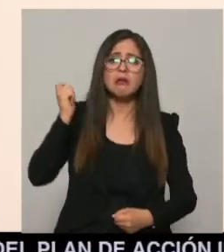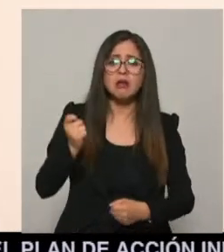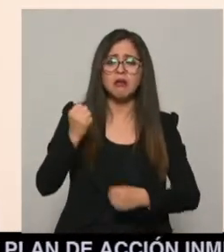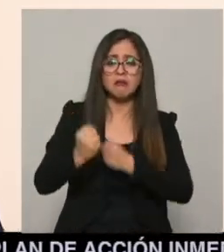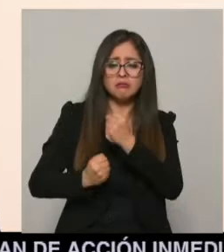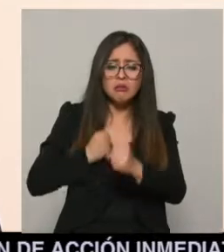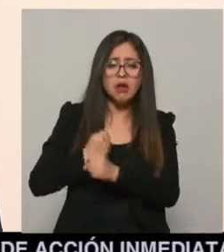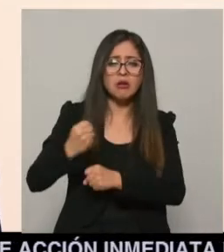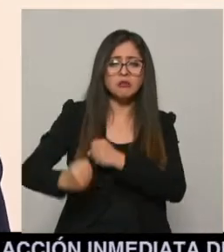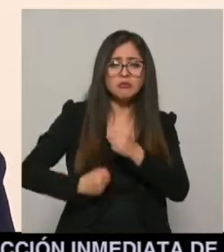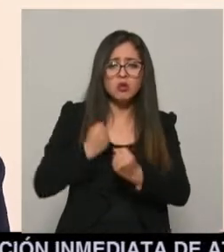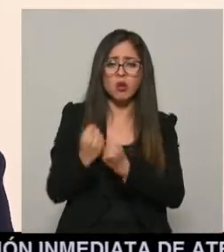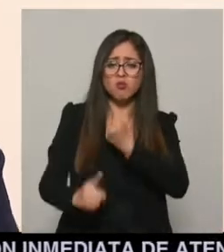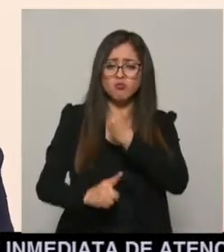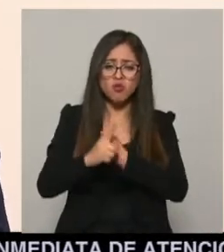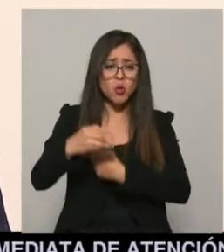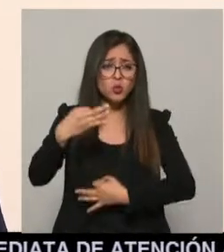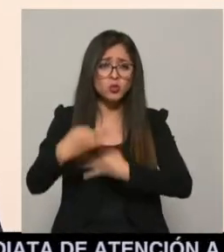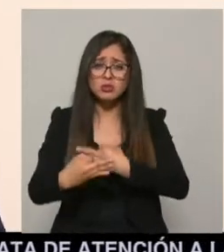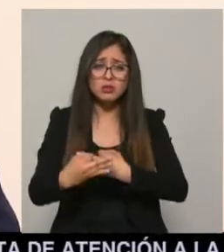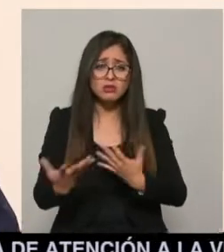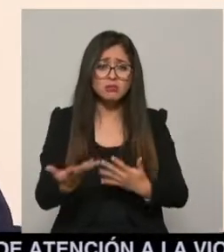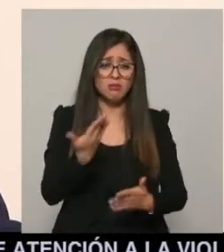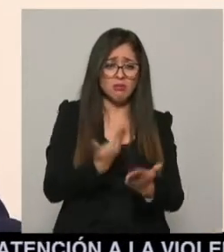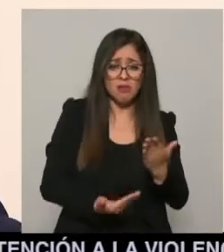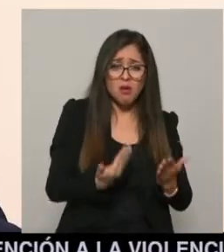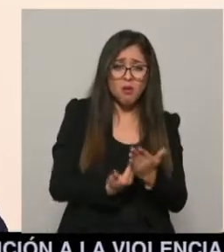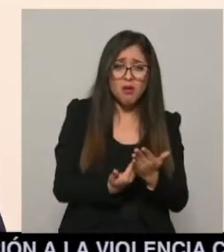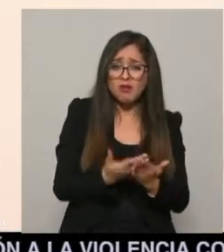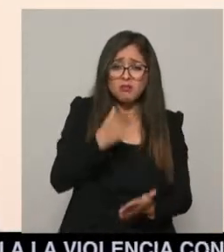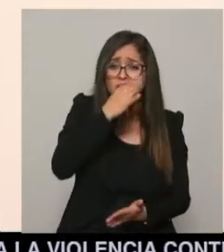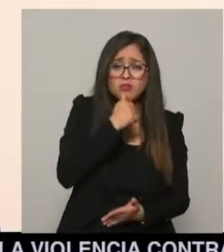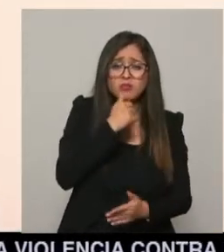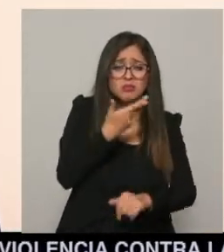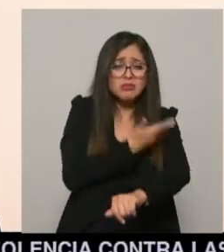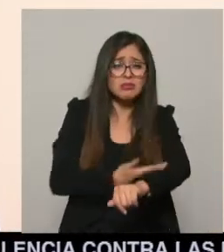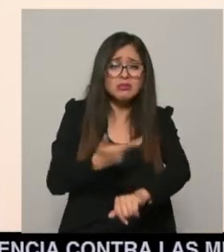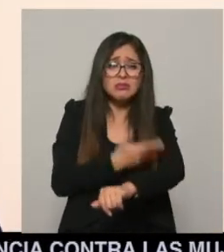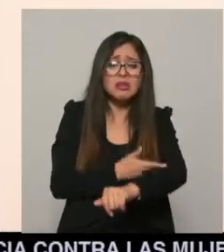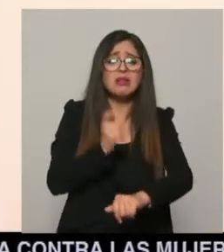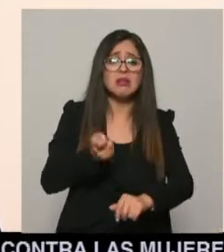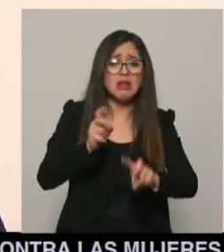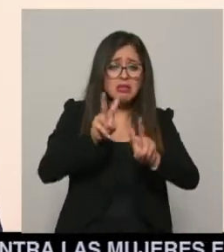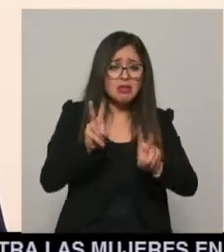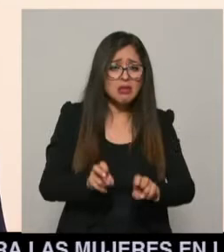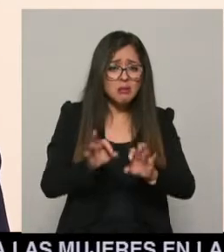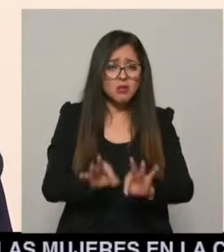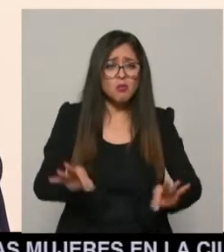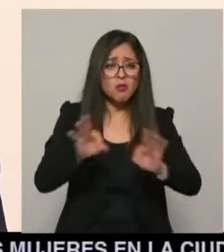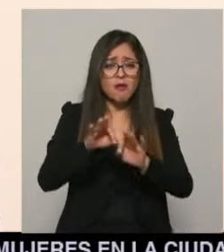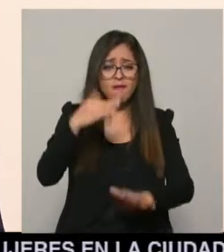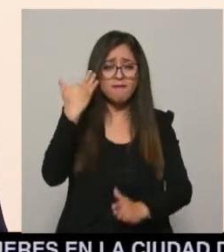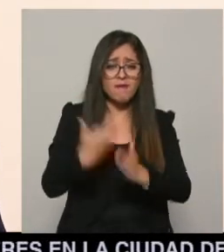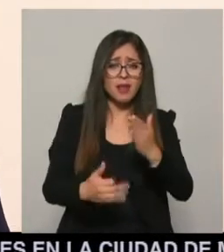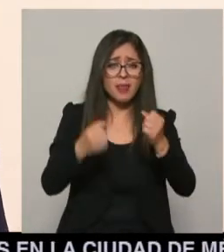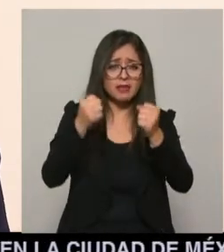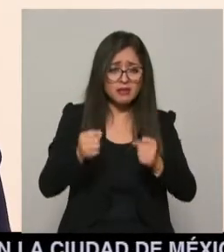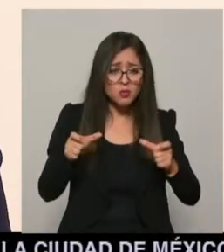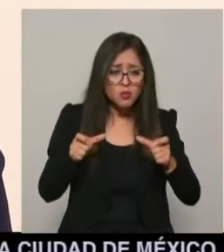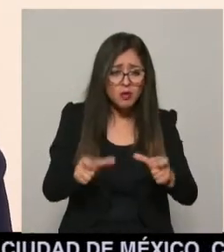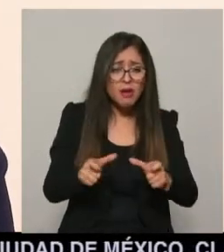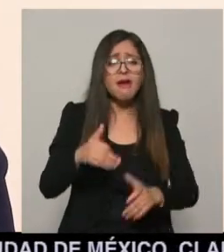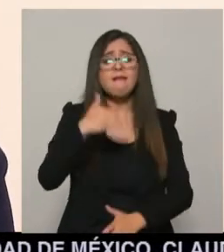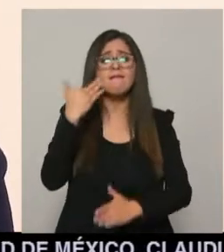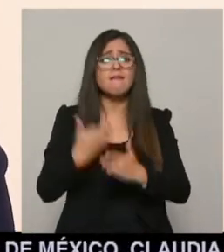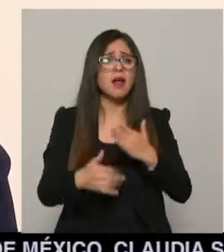Justicia, de verdad no vamos a poder resolver los temas fundamentales que hay de inseguridad y sobre todo de impunidad. Me